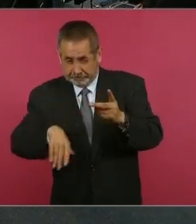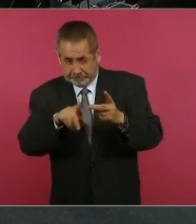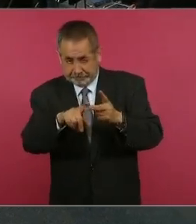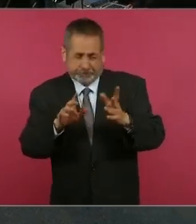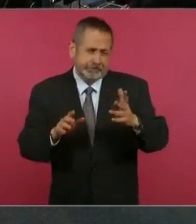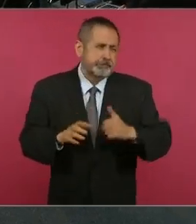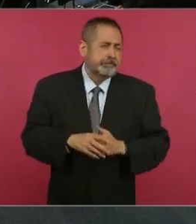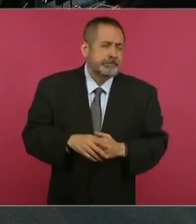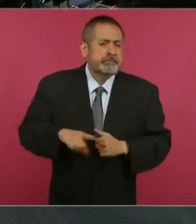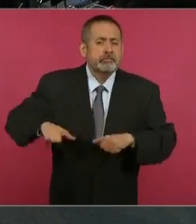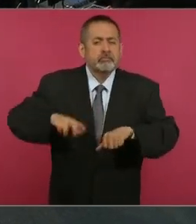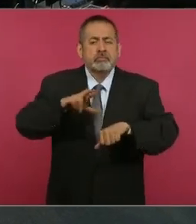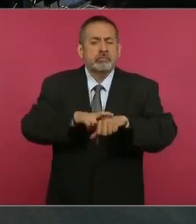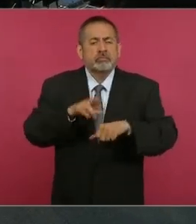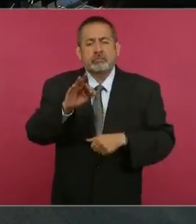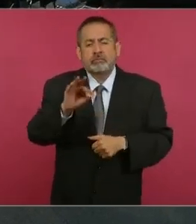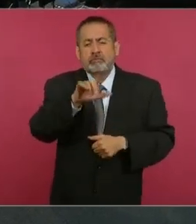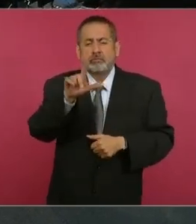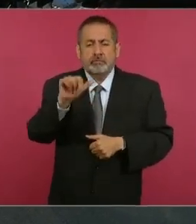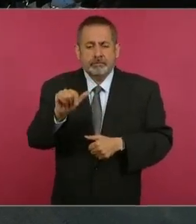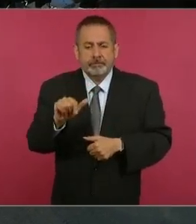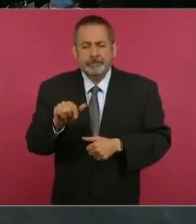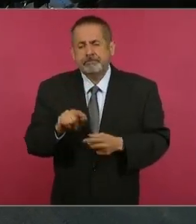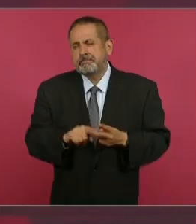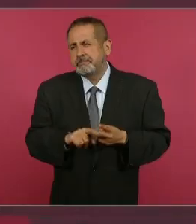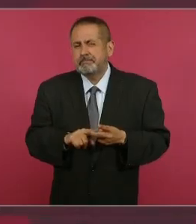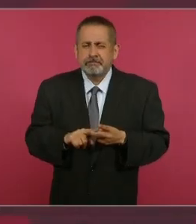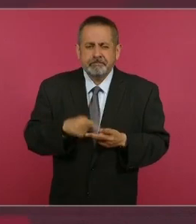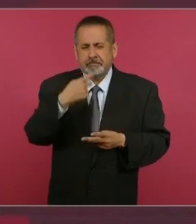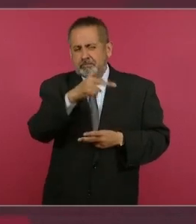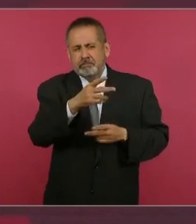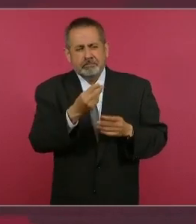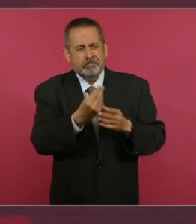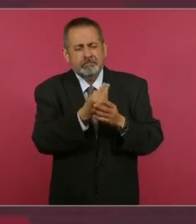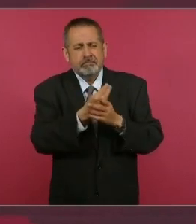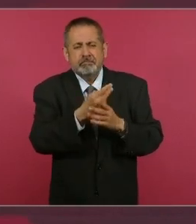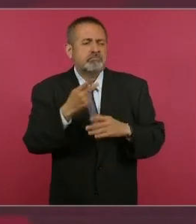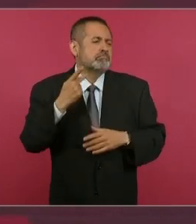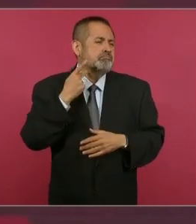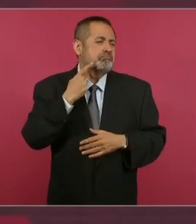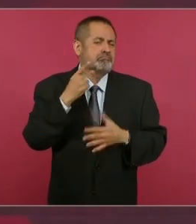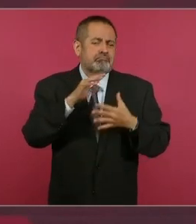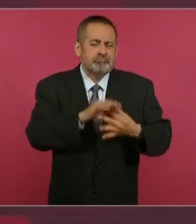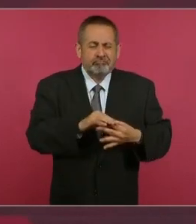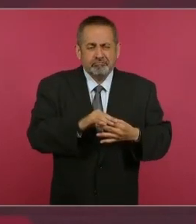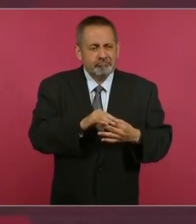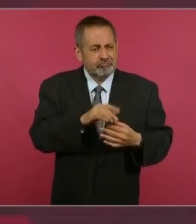el gobernador de Florida tiene esta política